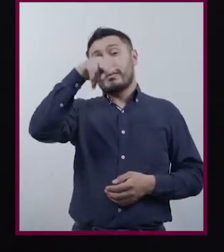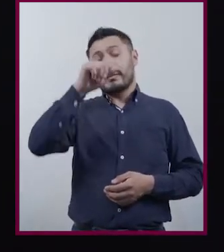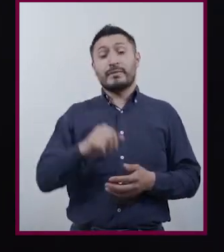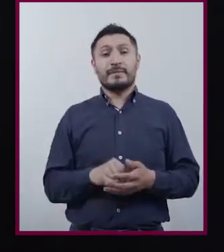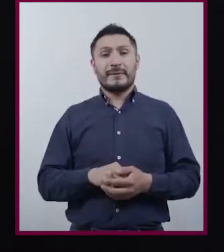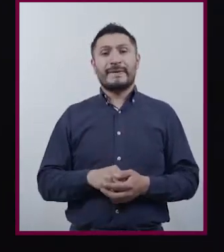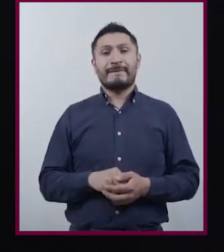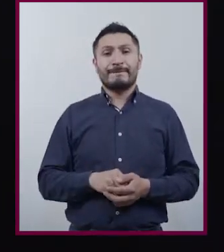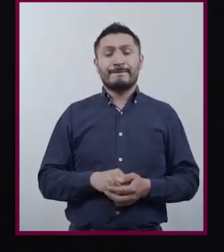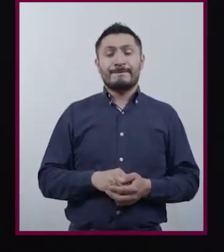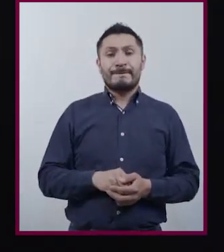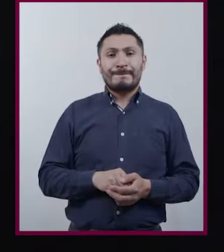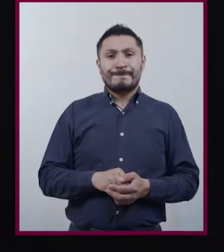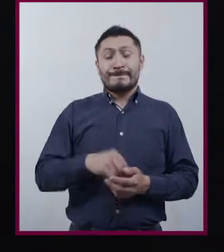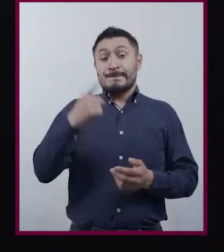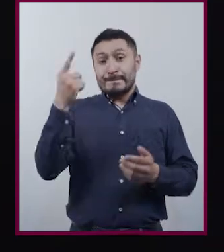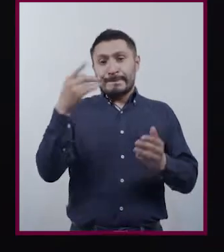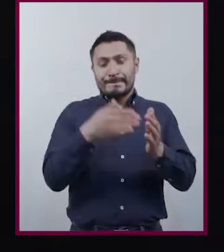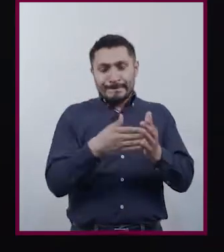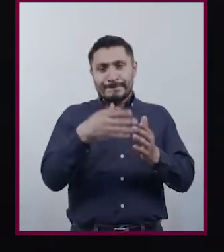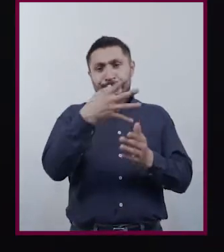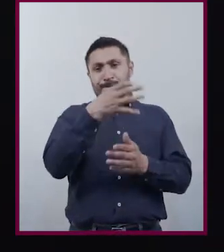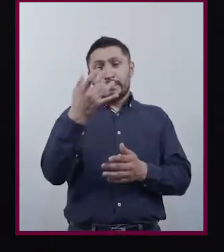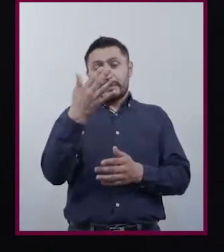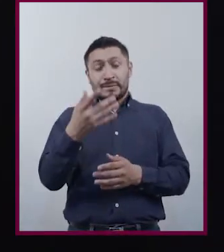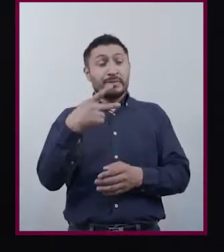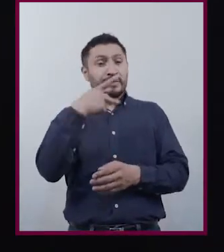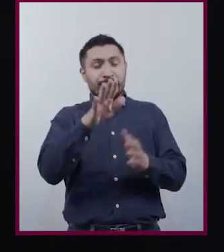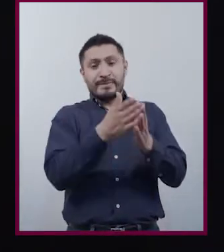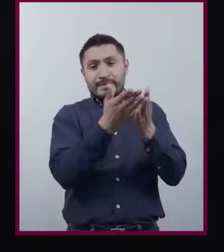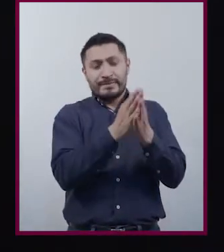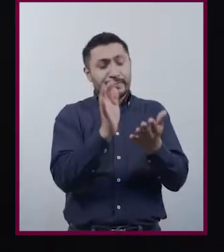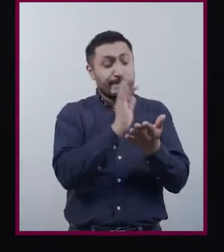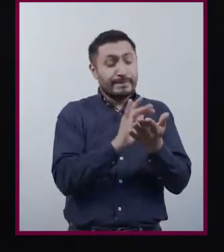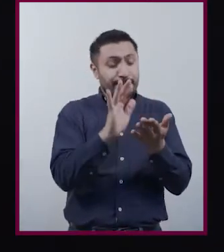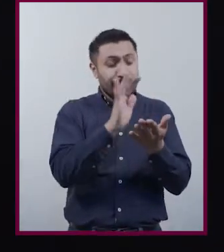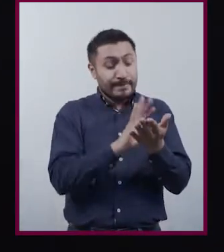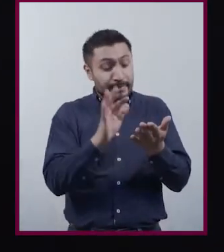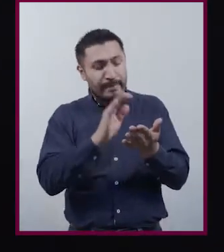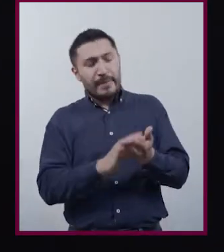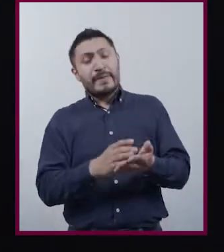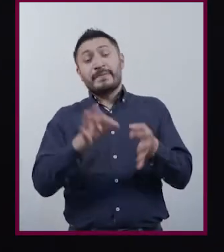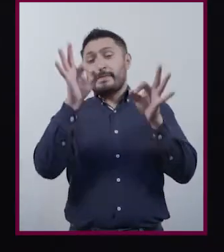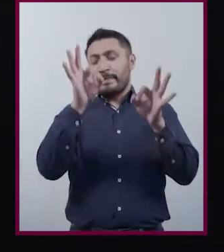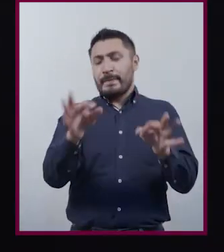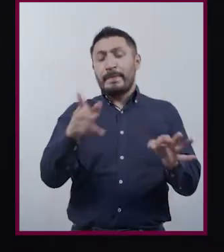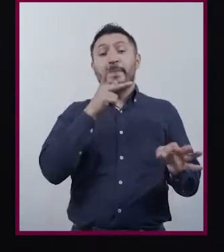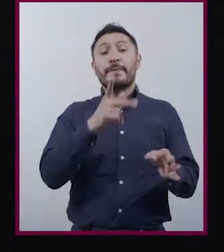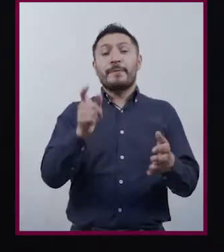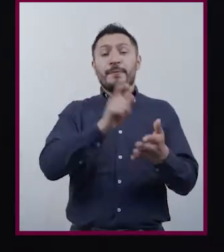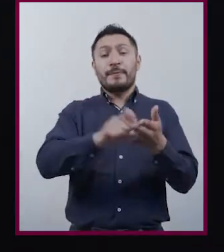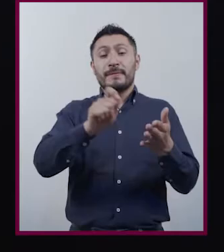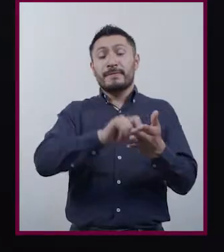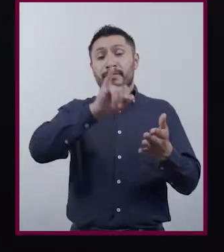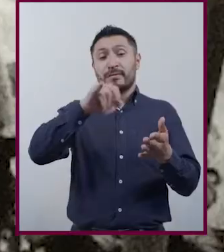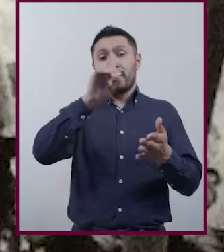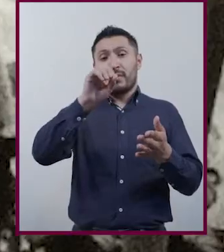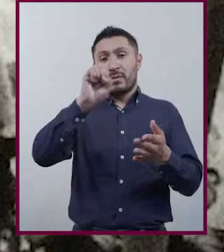maestría de Rosario Castellanos de 1950, leemos un elogio muy bonito escrito por José Emilio